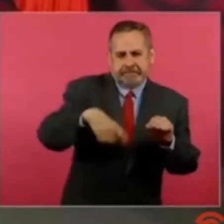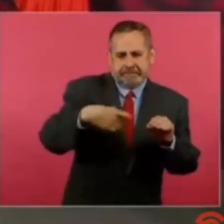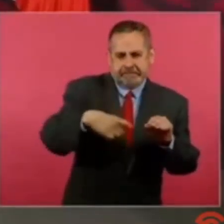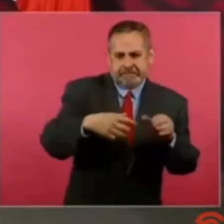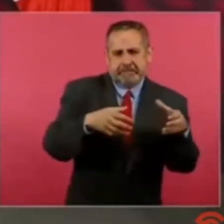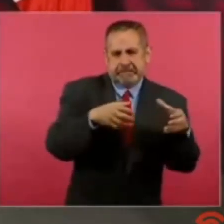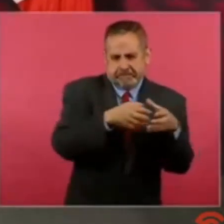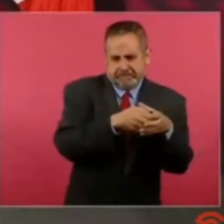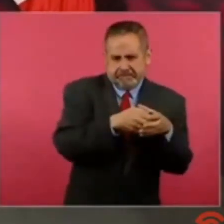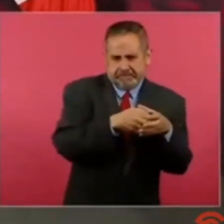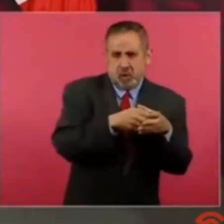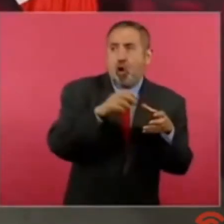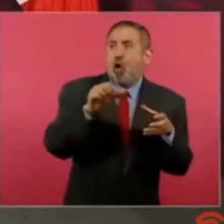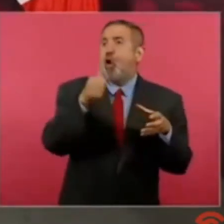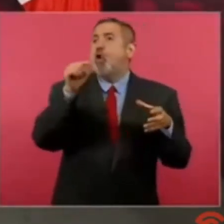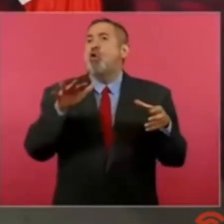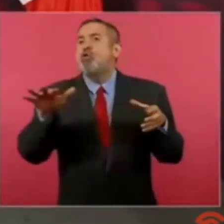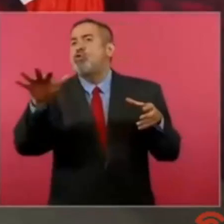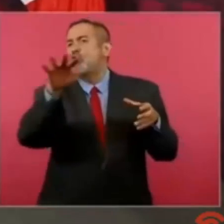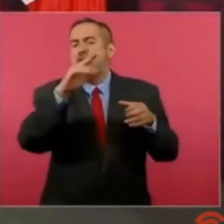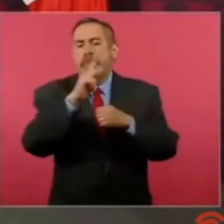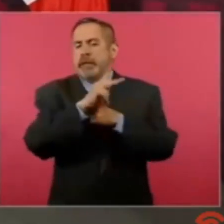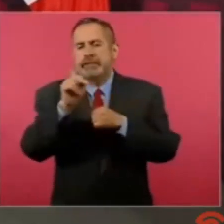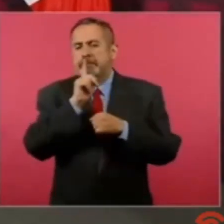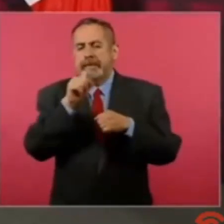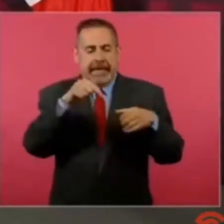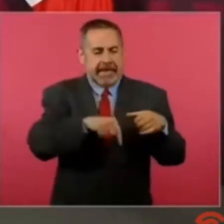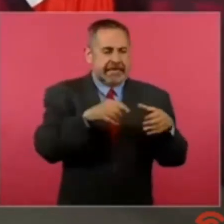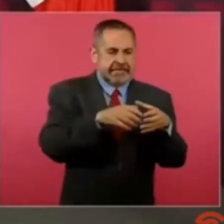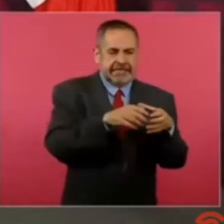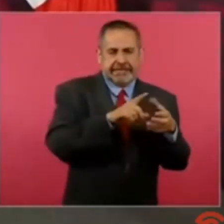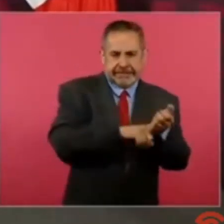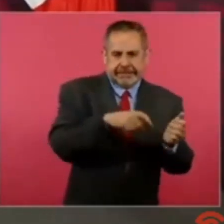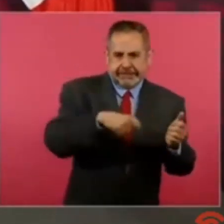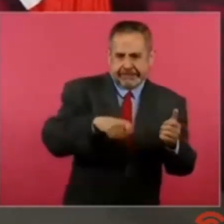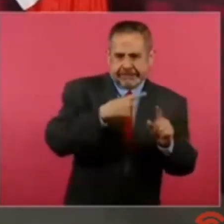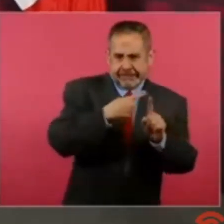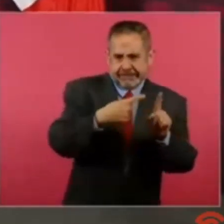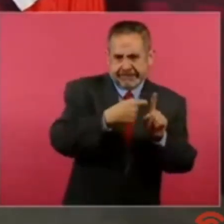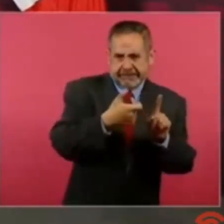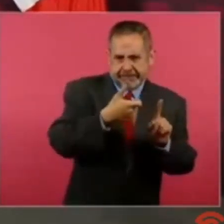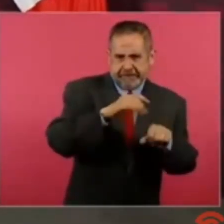con relación al país. En segundo lugar,